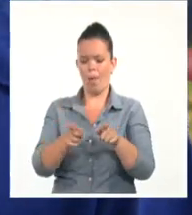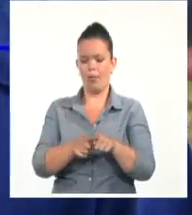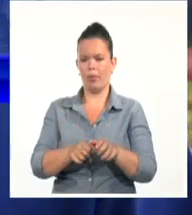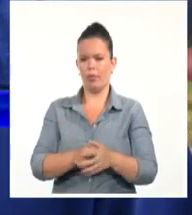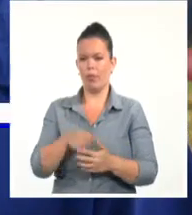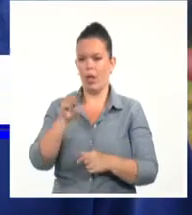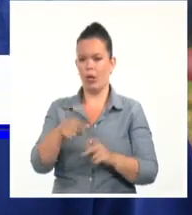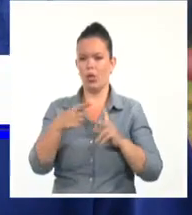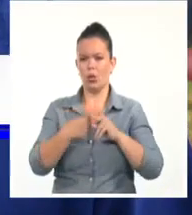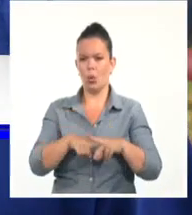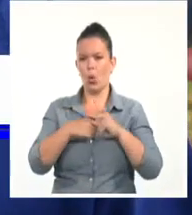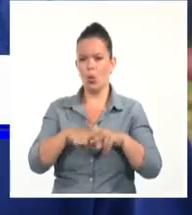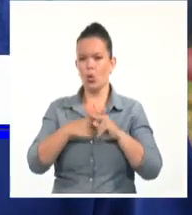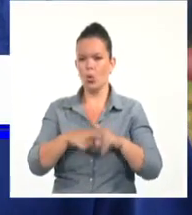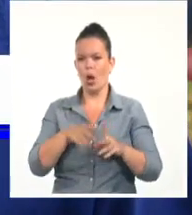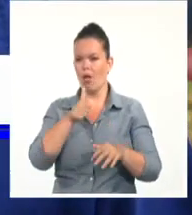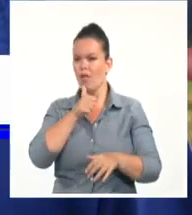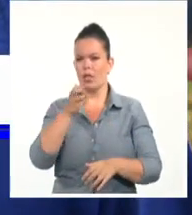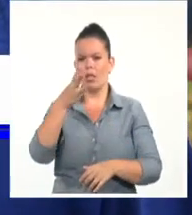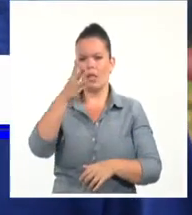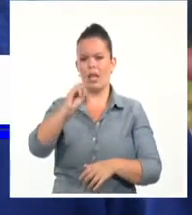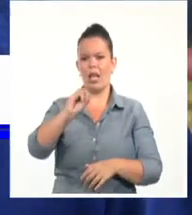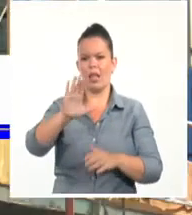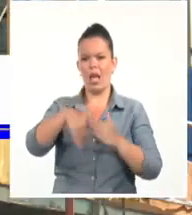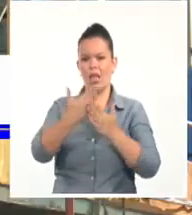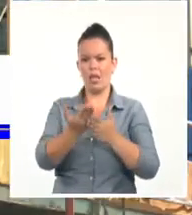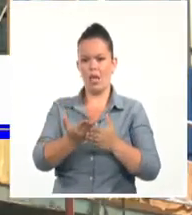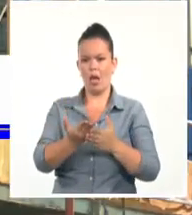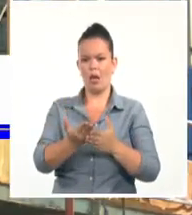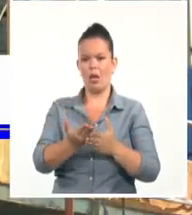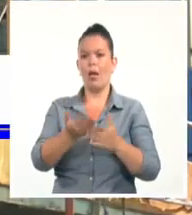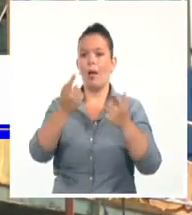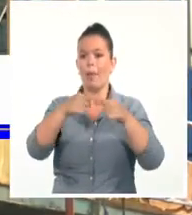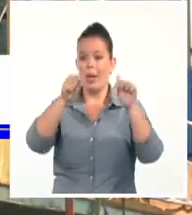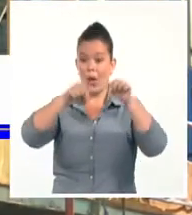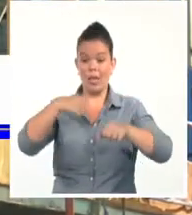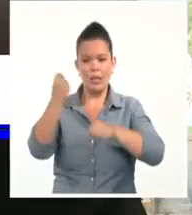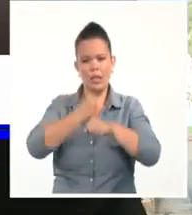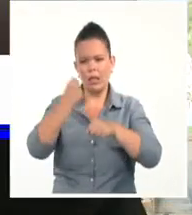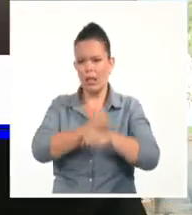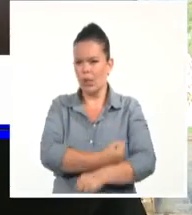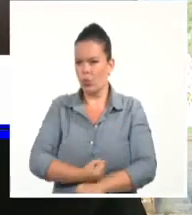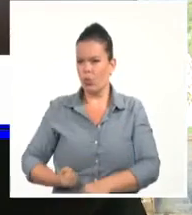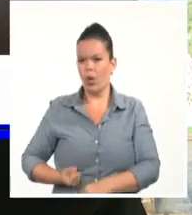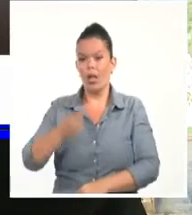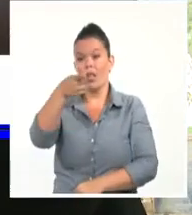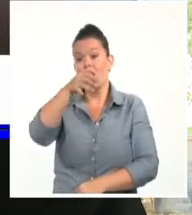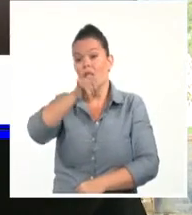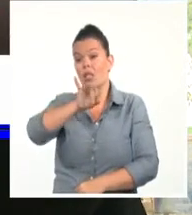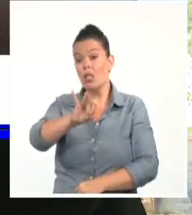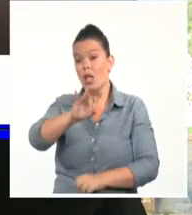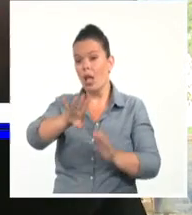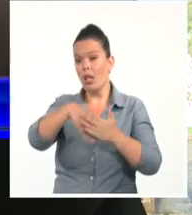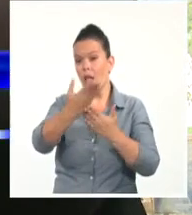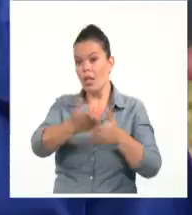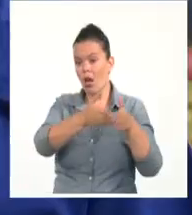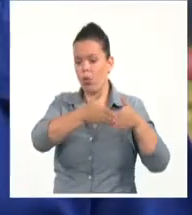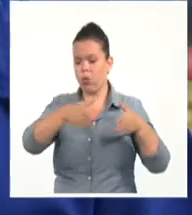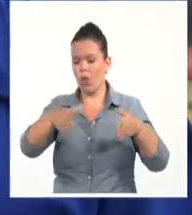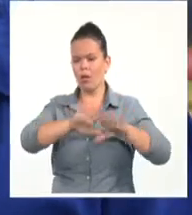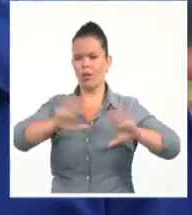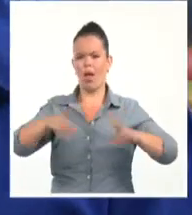menos de 30 días y se ha realizado en 17 días. Al día de hoy está restablecido según la normativa que establece